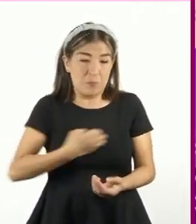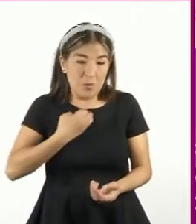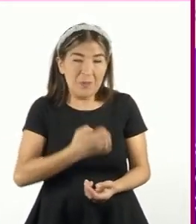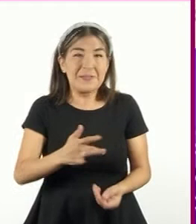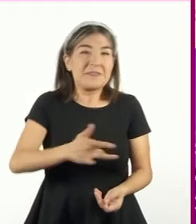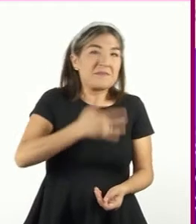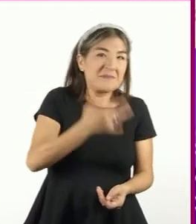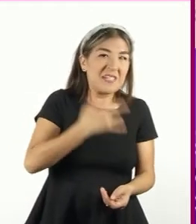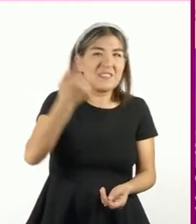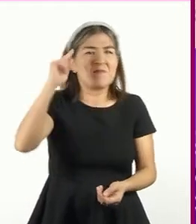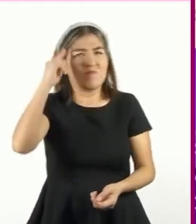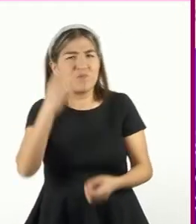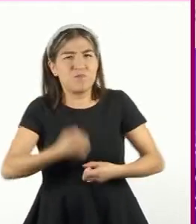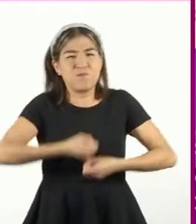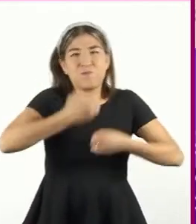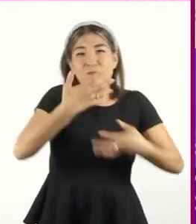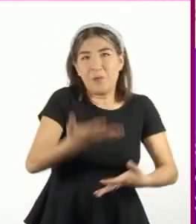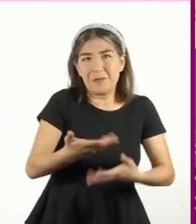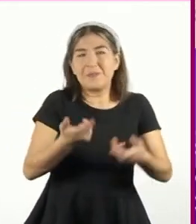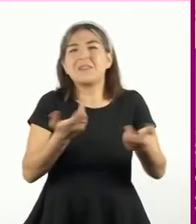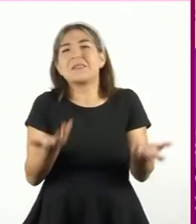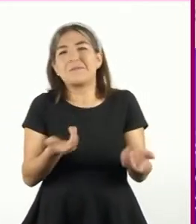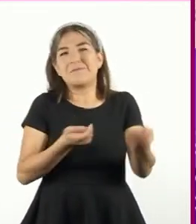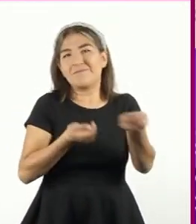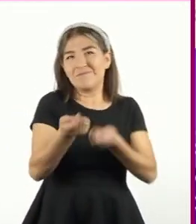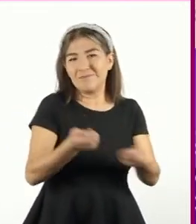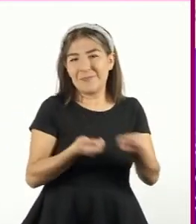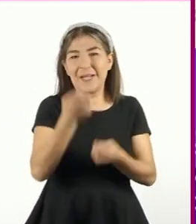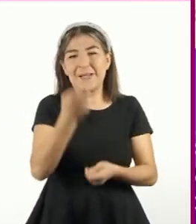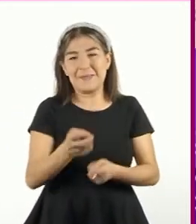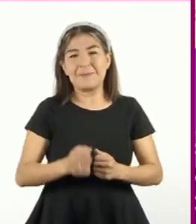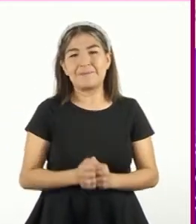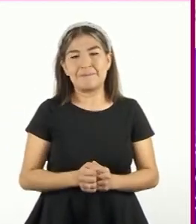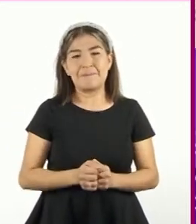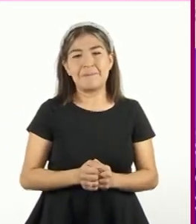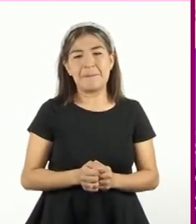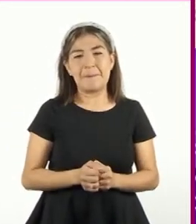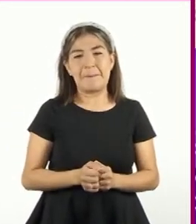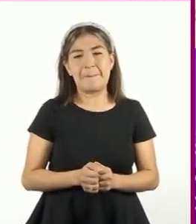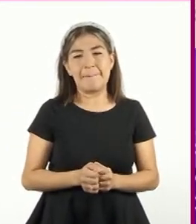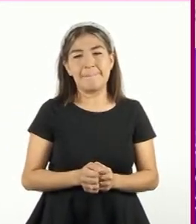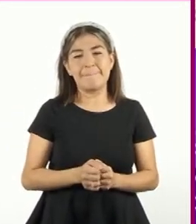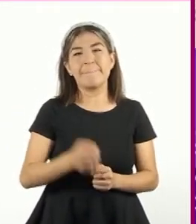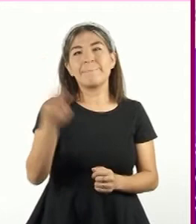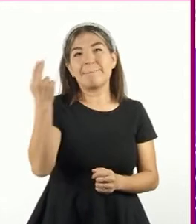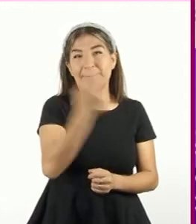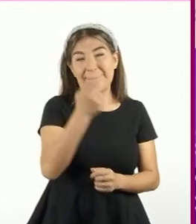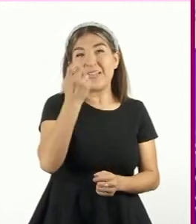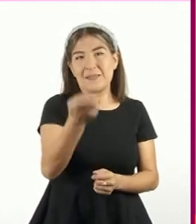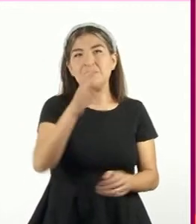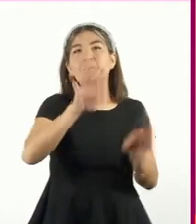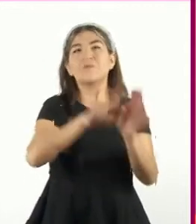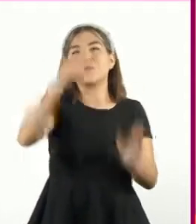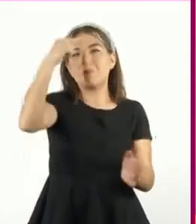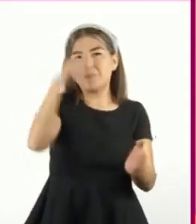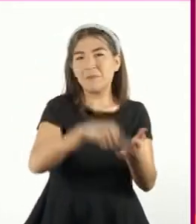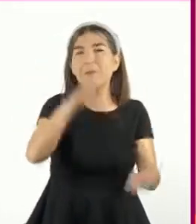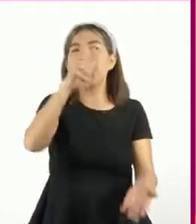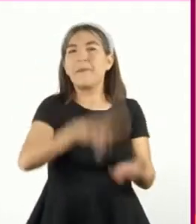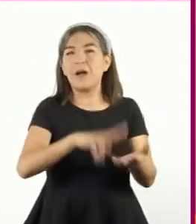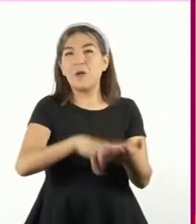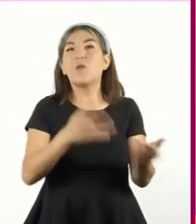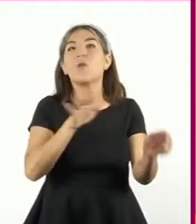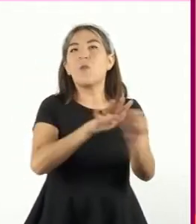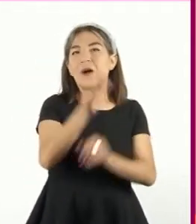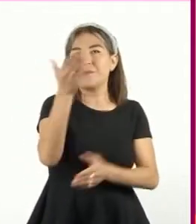de ánimo afloran, poniendo las creencias y los valores en juego.